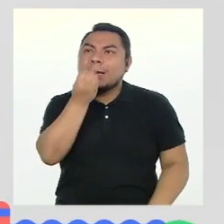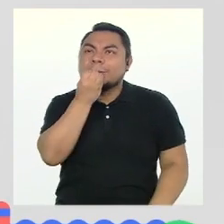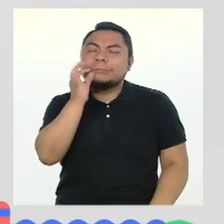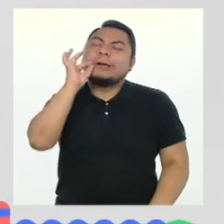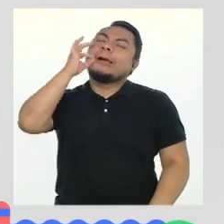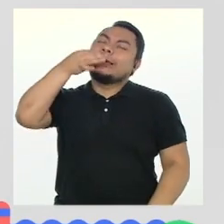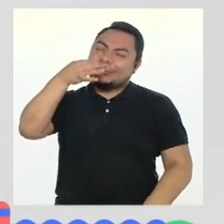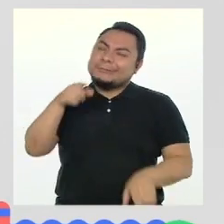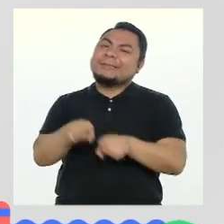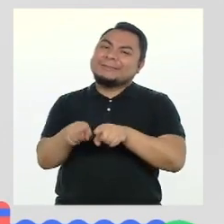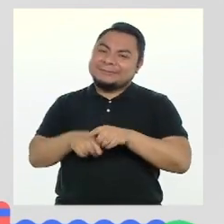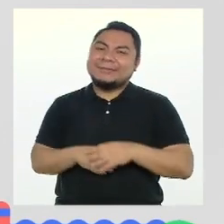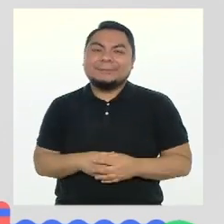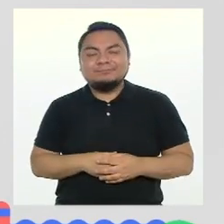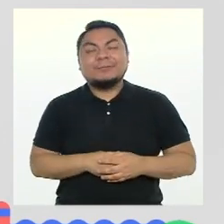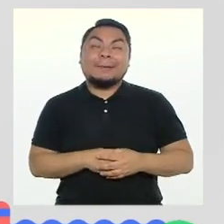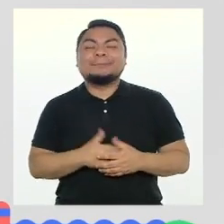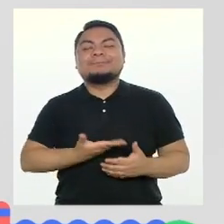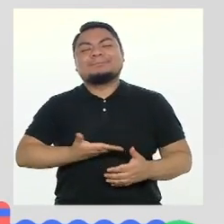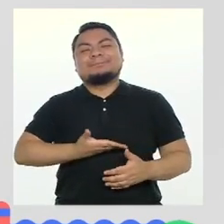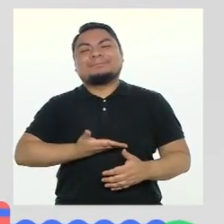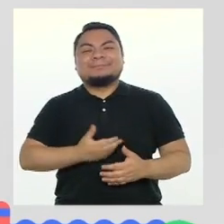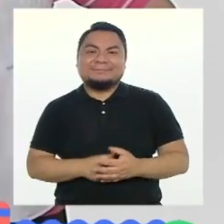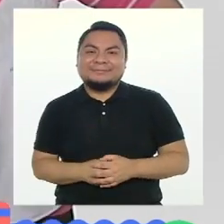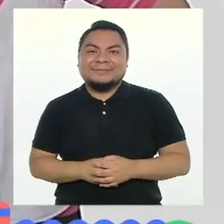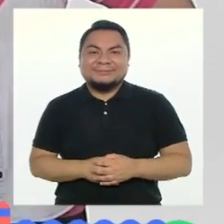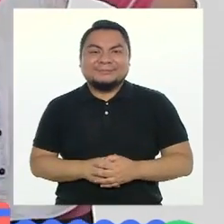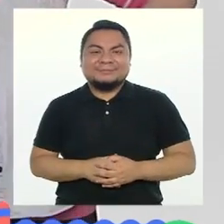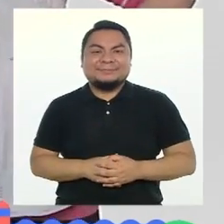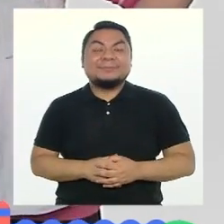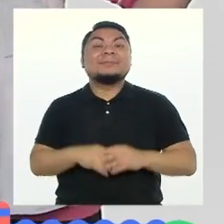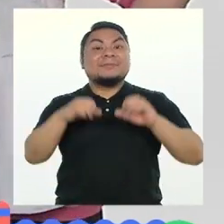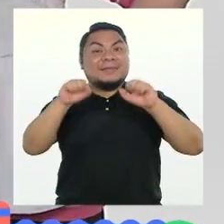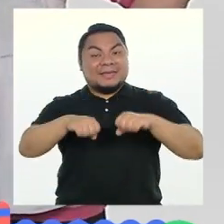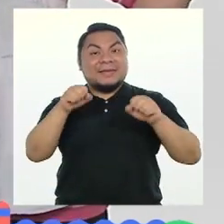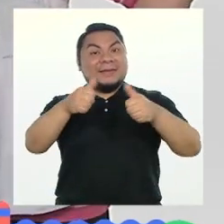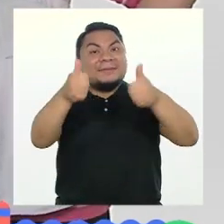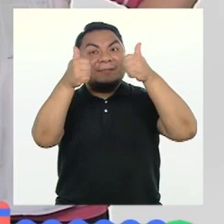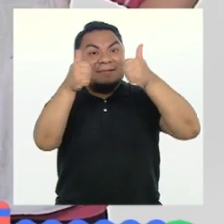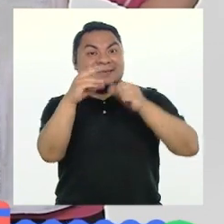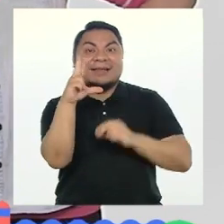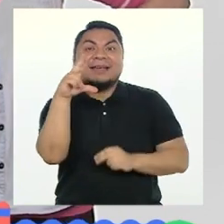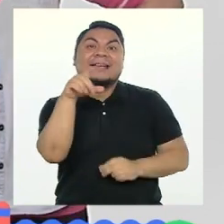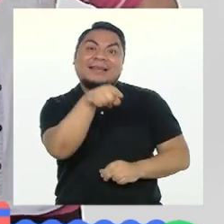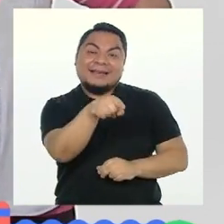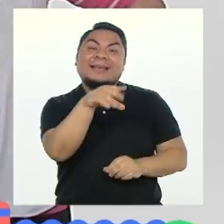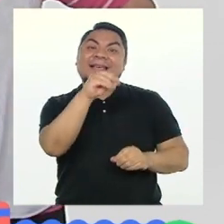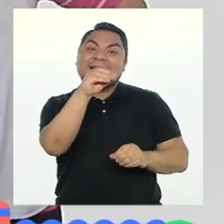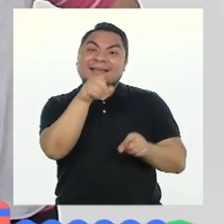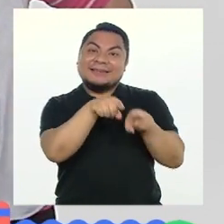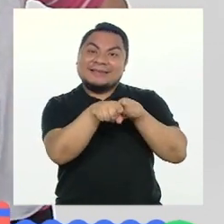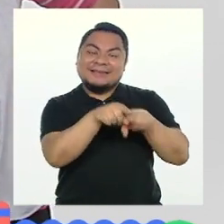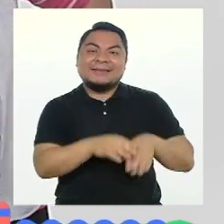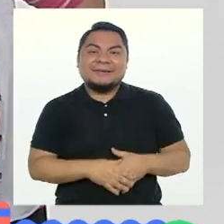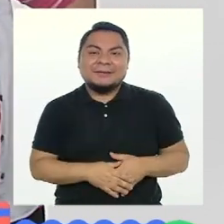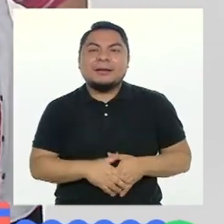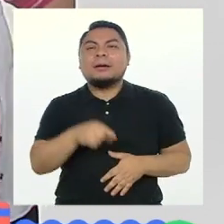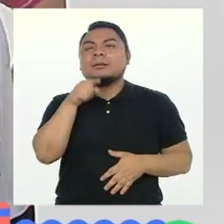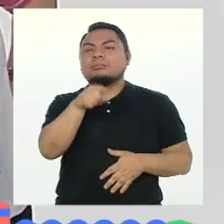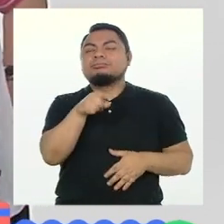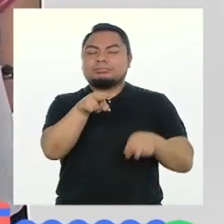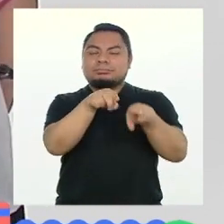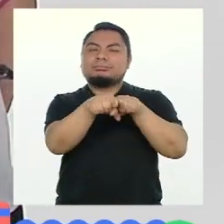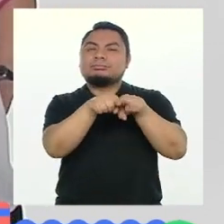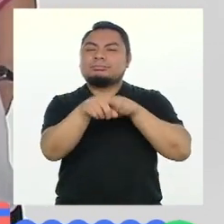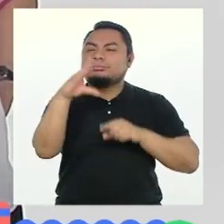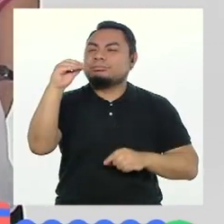sabrosa. ¡Niam, niam, niam, niam, niam! Muy bien, calcetín. Eres un